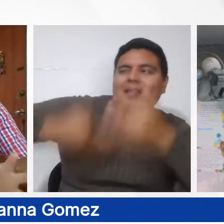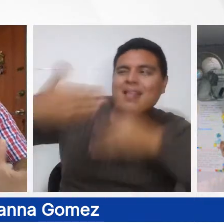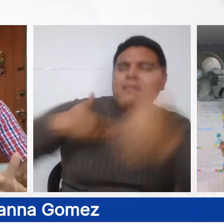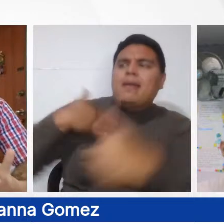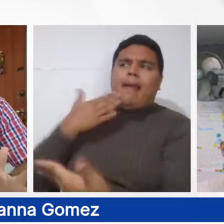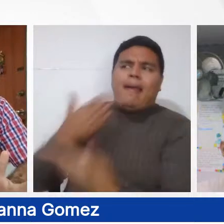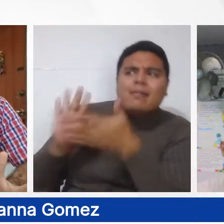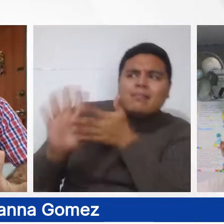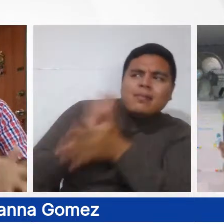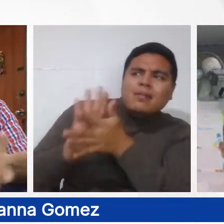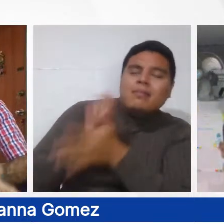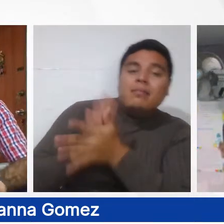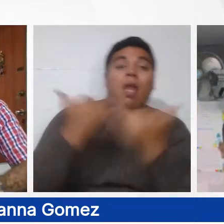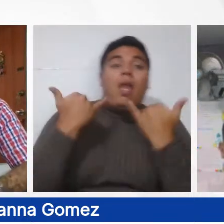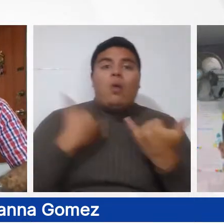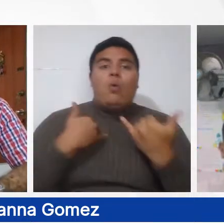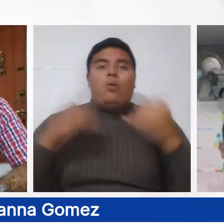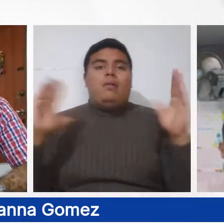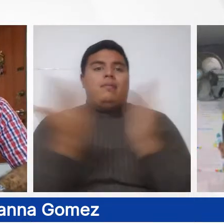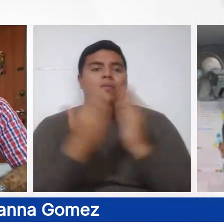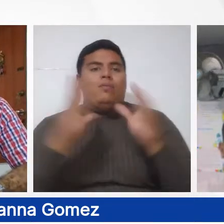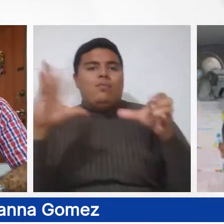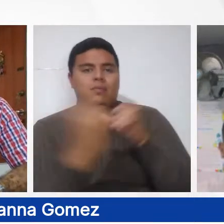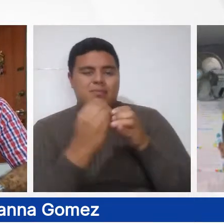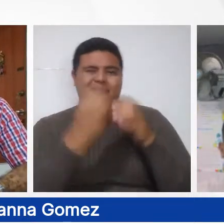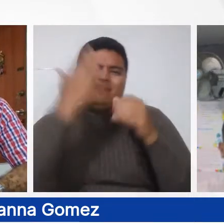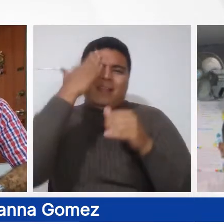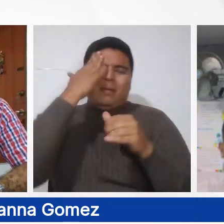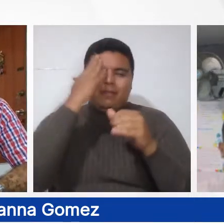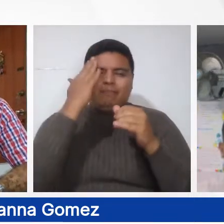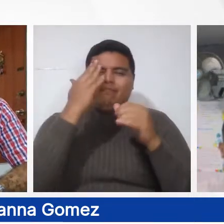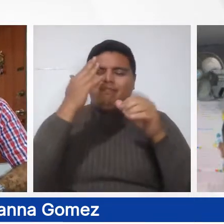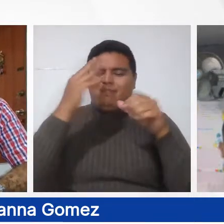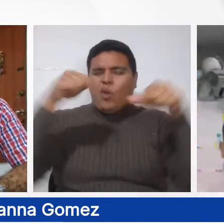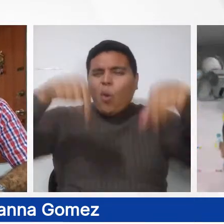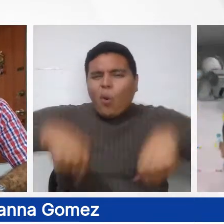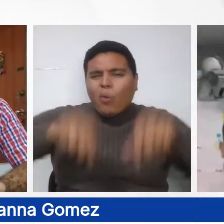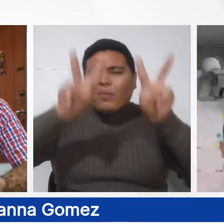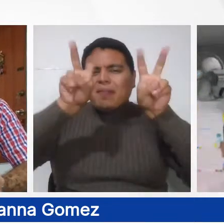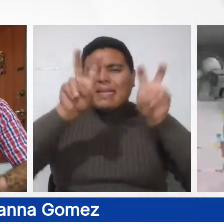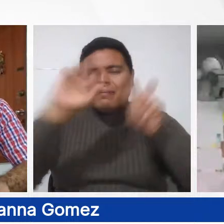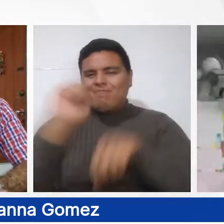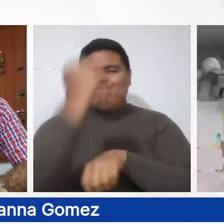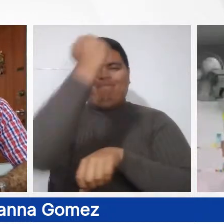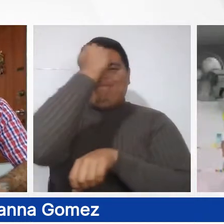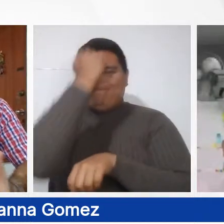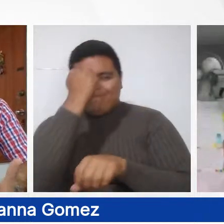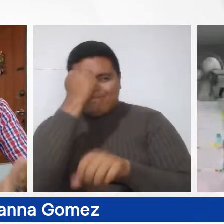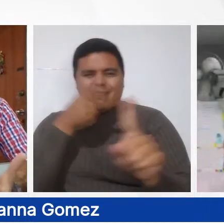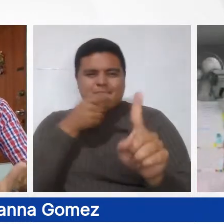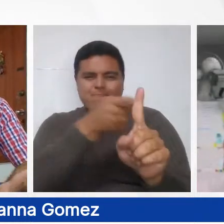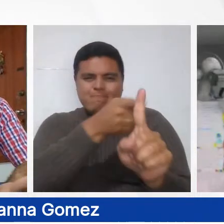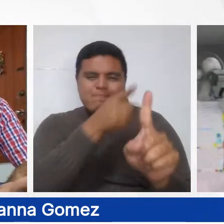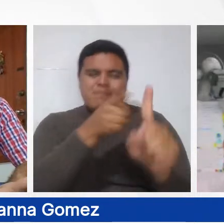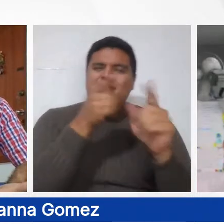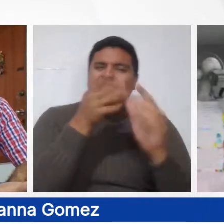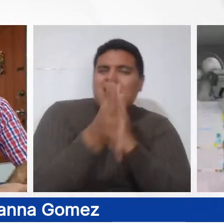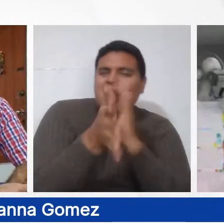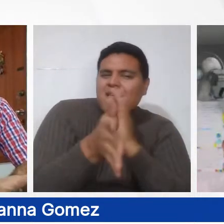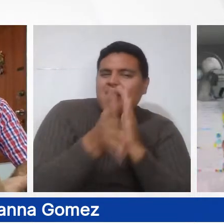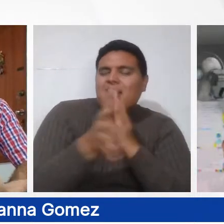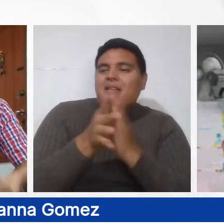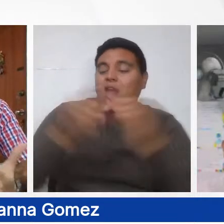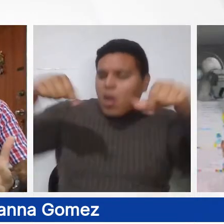y hablando de educación inclusiva, que es lo que nos enfoca y lo que nos concentra el día de hoy, queremos saber, pues, desde la institución, cómo se capacita a